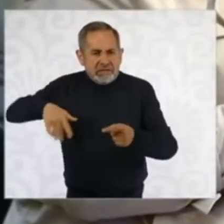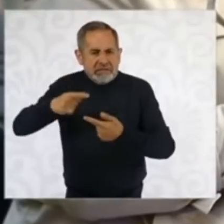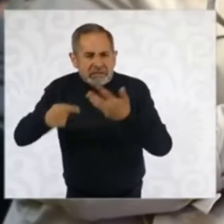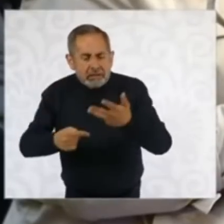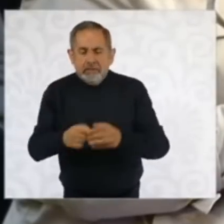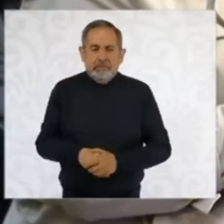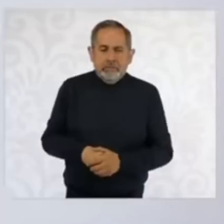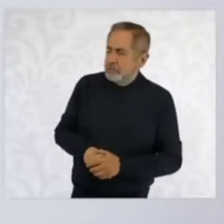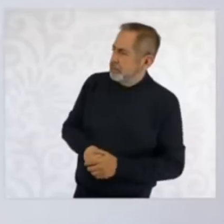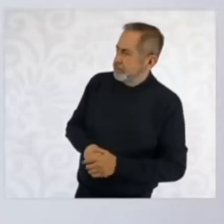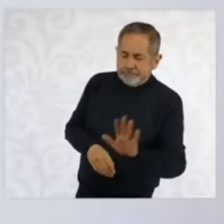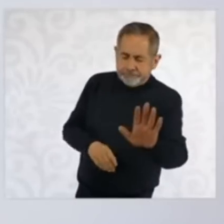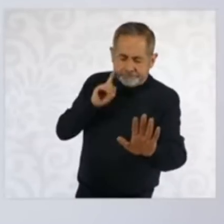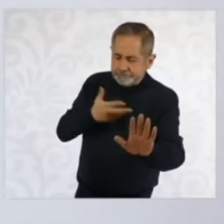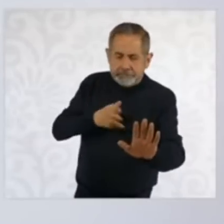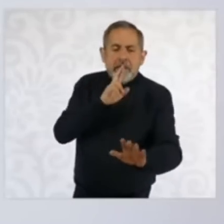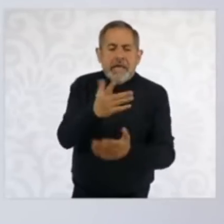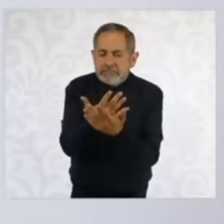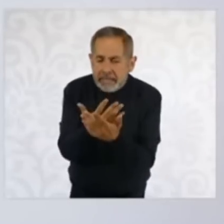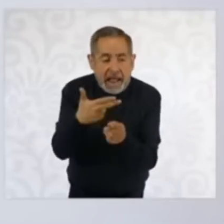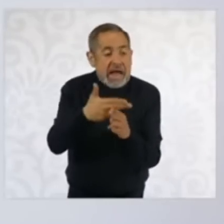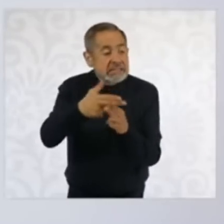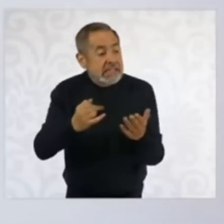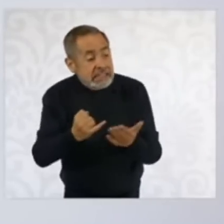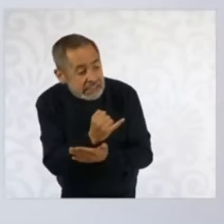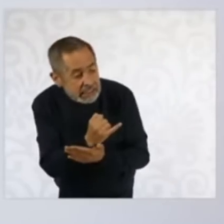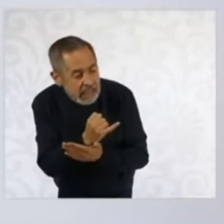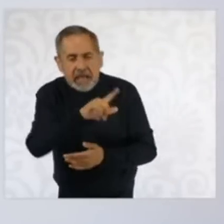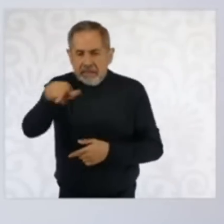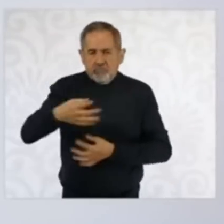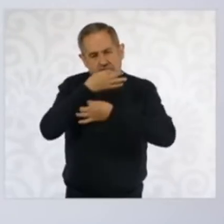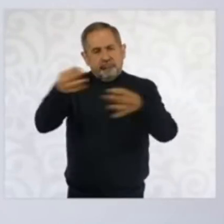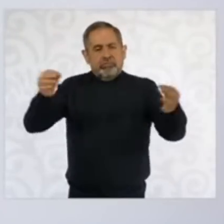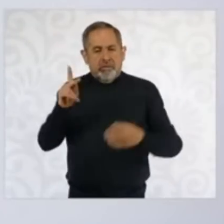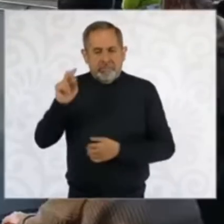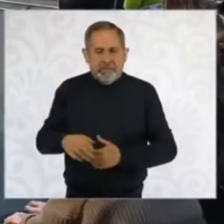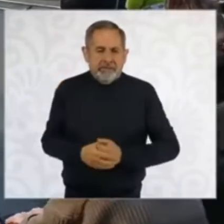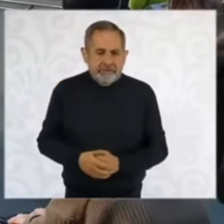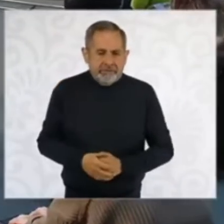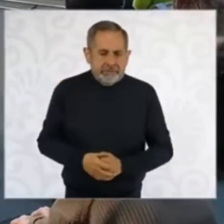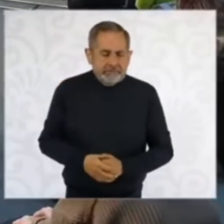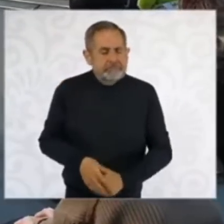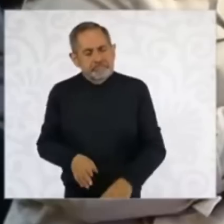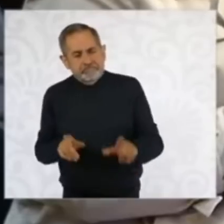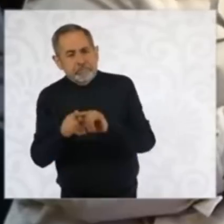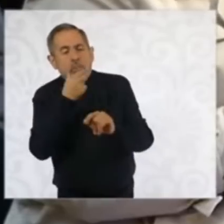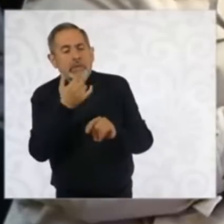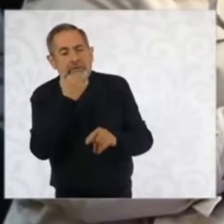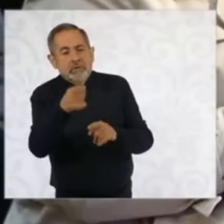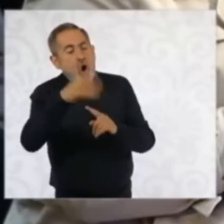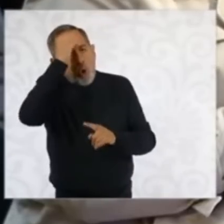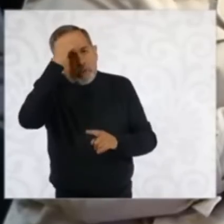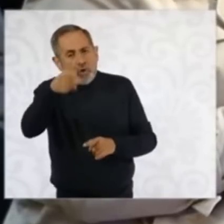para...? Vamos a esperar a que decida la Corte y a partir de ahí conocerán ya nuestra Bueno, y nada más su opinión sobre lo que